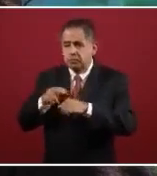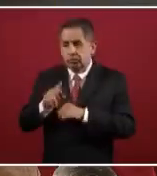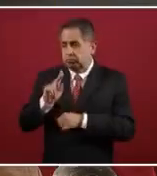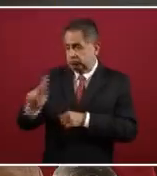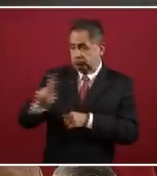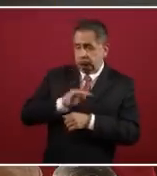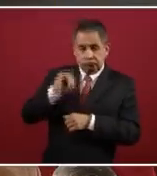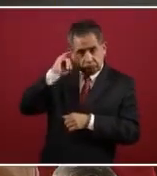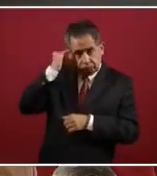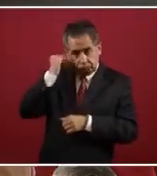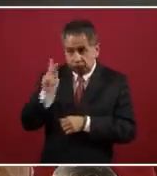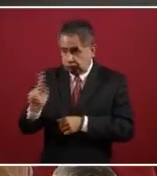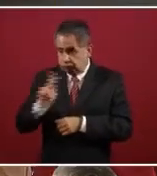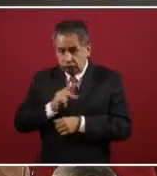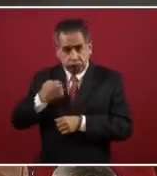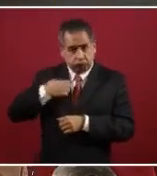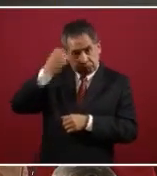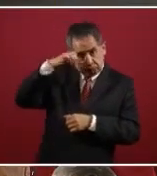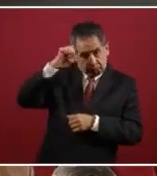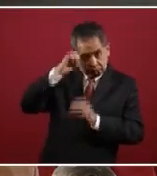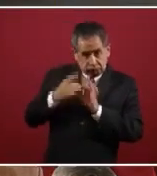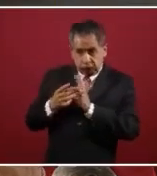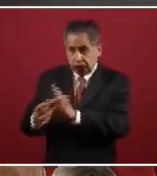que tengan muchos años de experiencia.